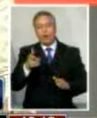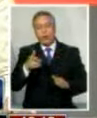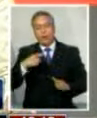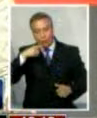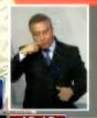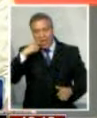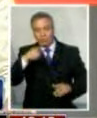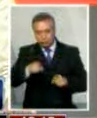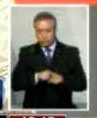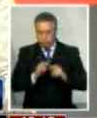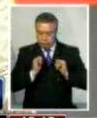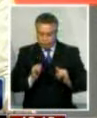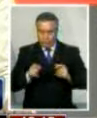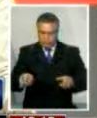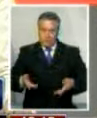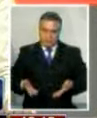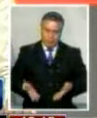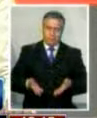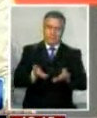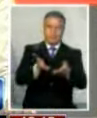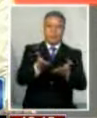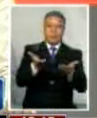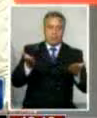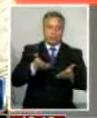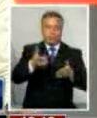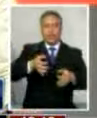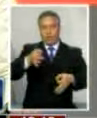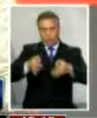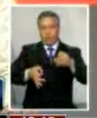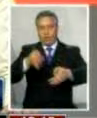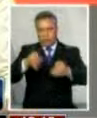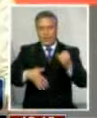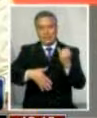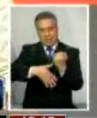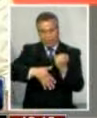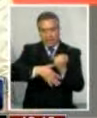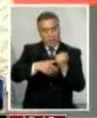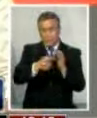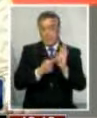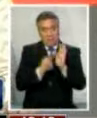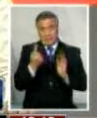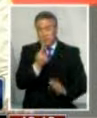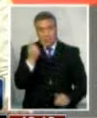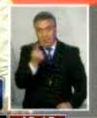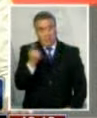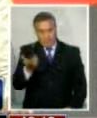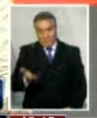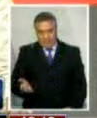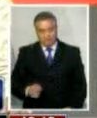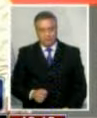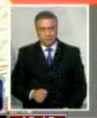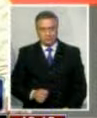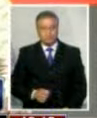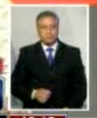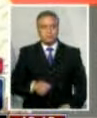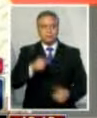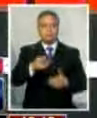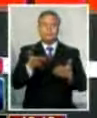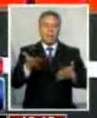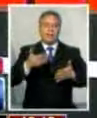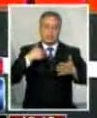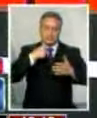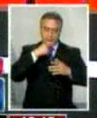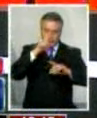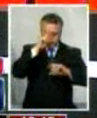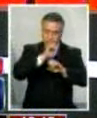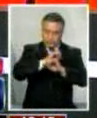informe en derecho para la Corte Interamericana, que es independiente de las partes, el amicus. Ahora, para aclarar, ¿este